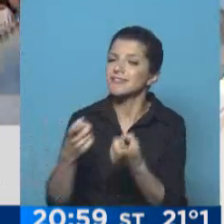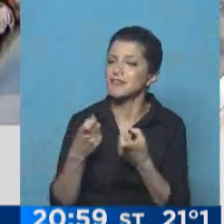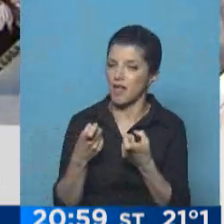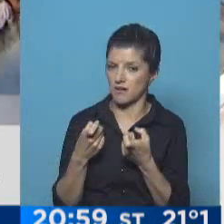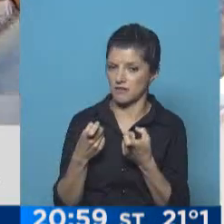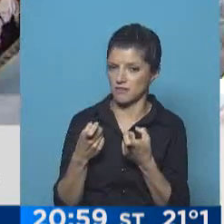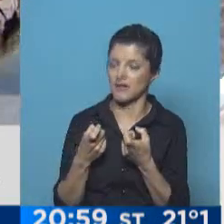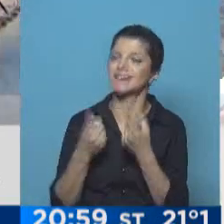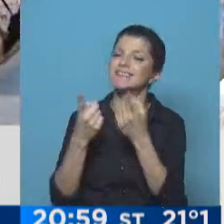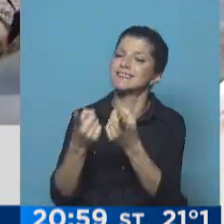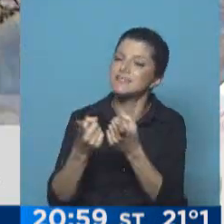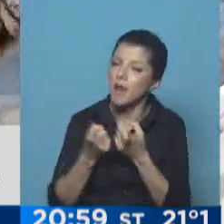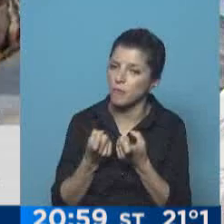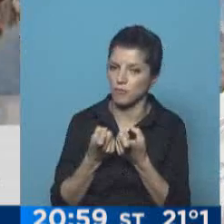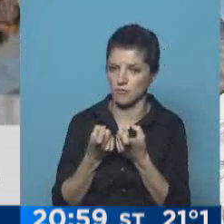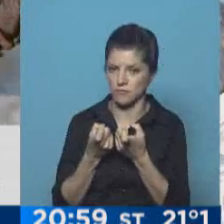necesitamos